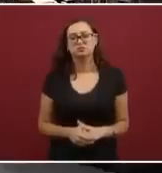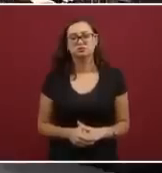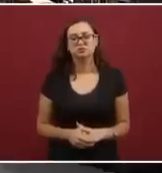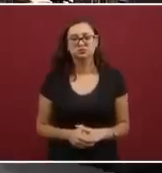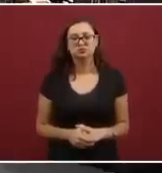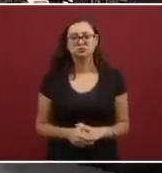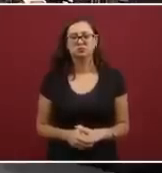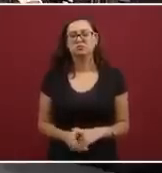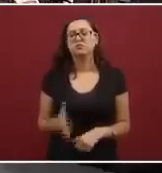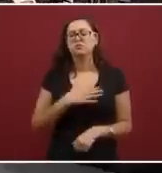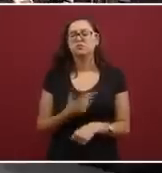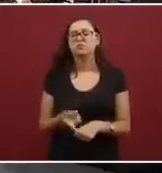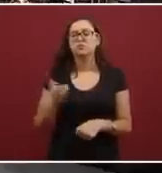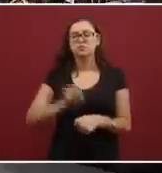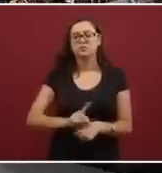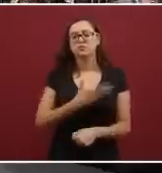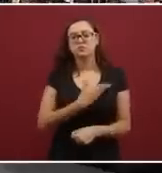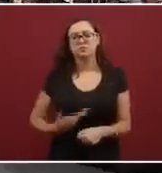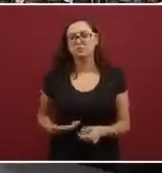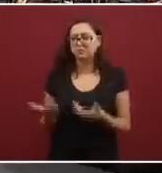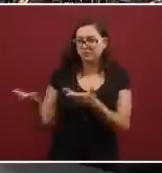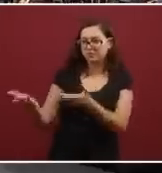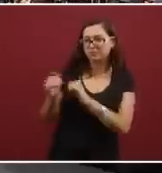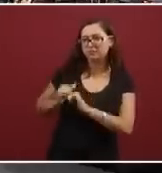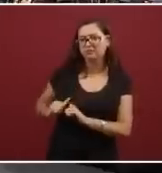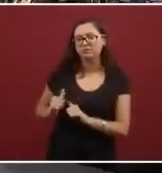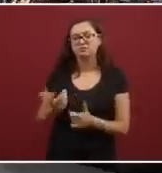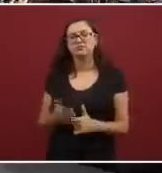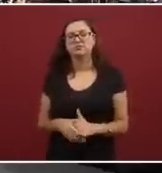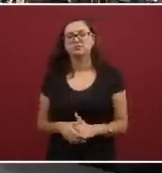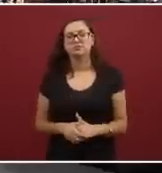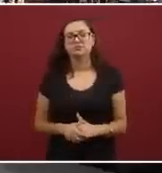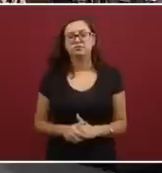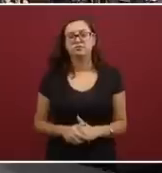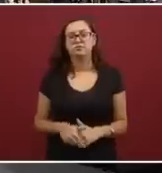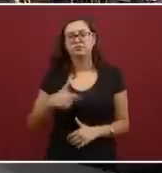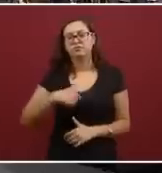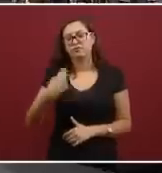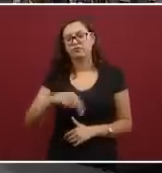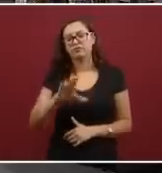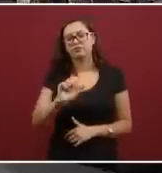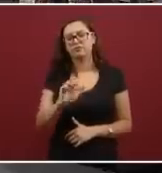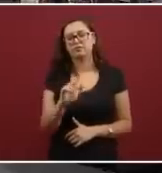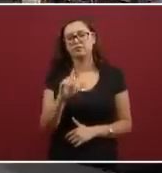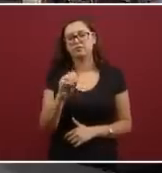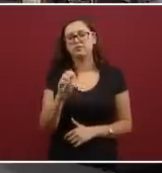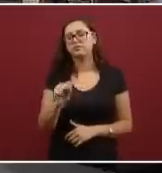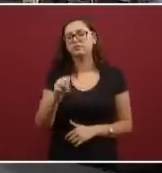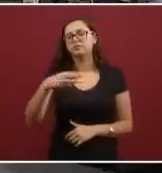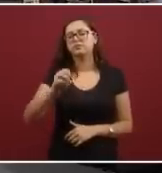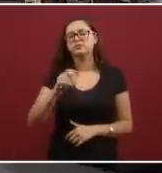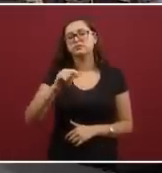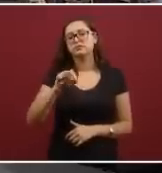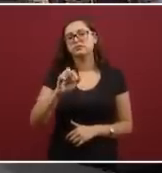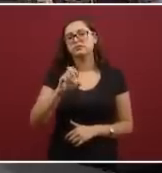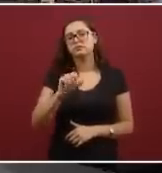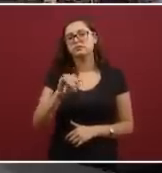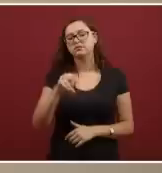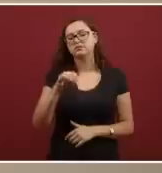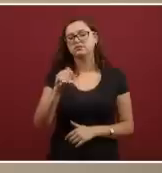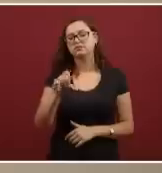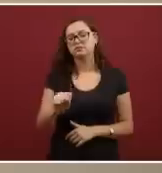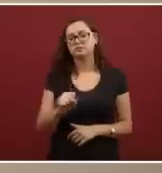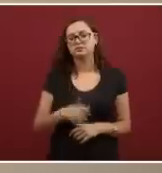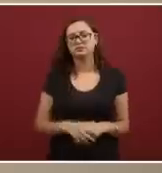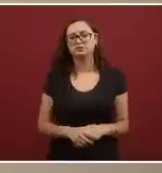Buenos días, señor presidente, señor canciller, funcionarios, invitados. Carlos Montesinos de la Hoguera. Una pregunta sobre, retomando el